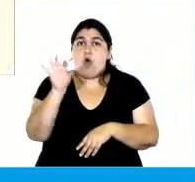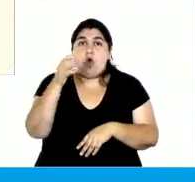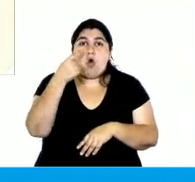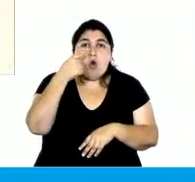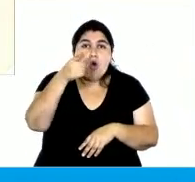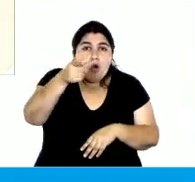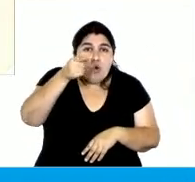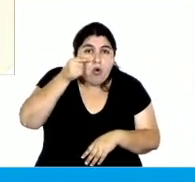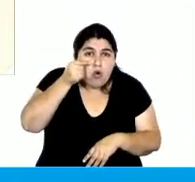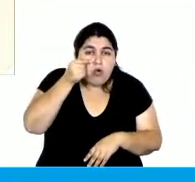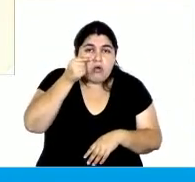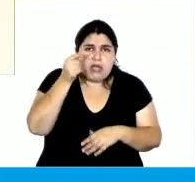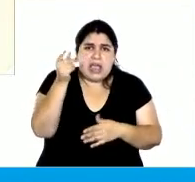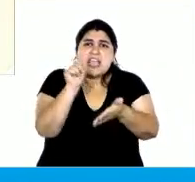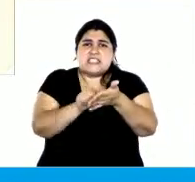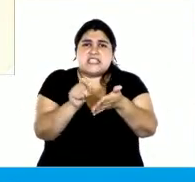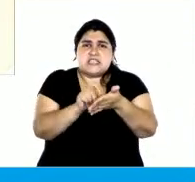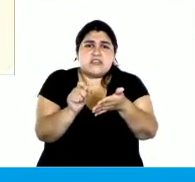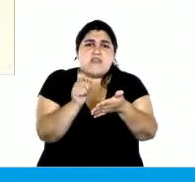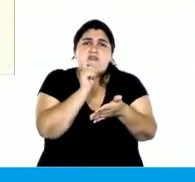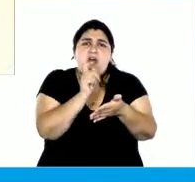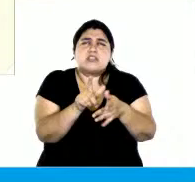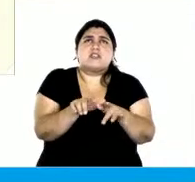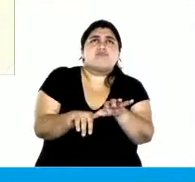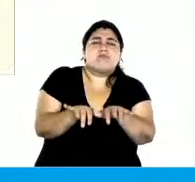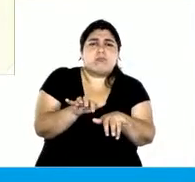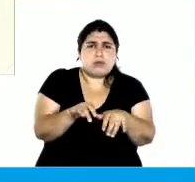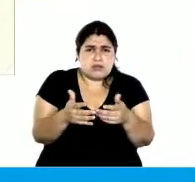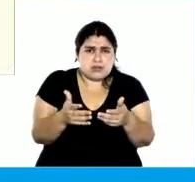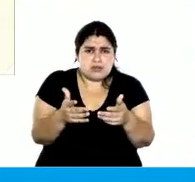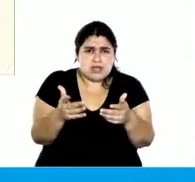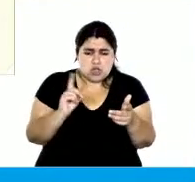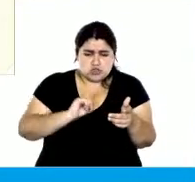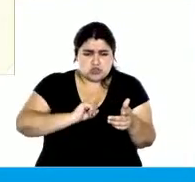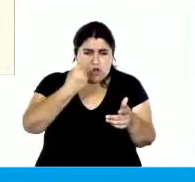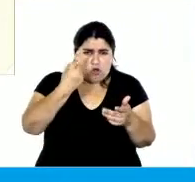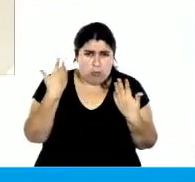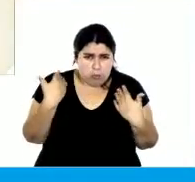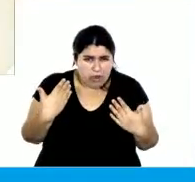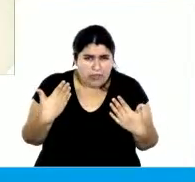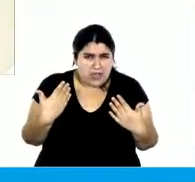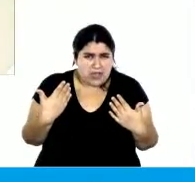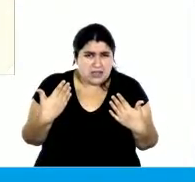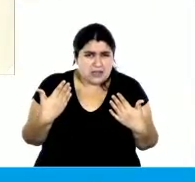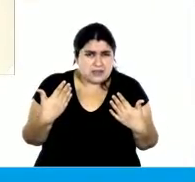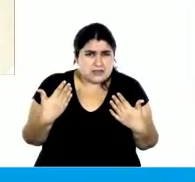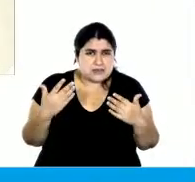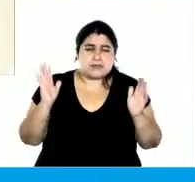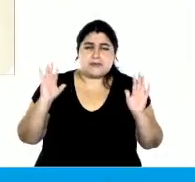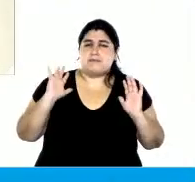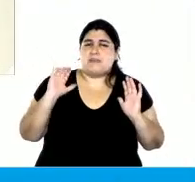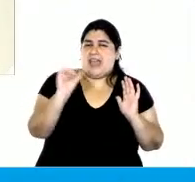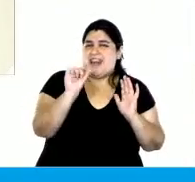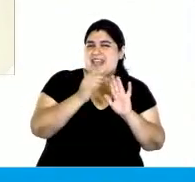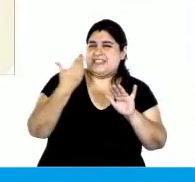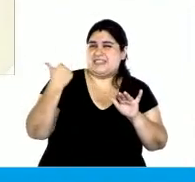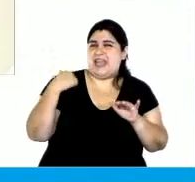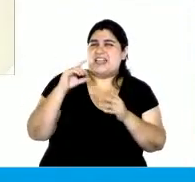visión inscribirse sin problemas de forma autónoma? Yo recién estaba escuchando en la